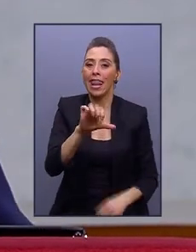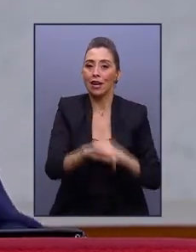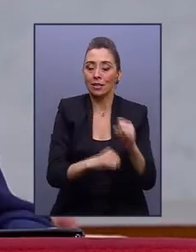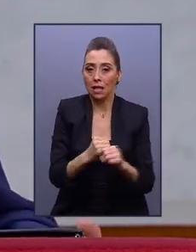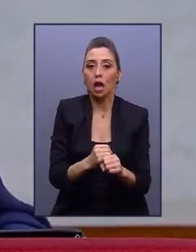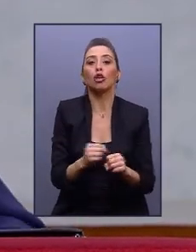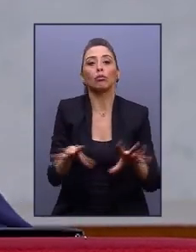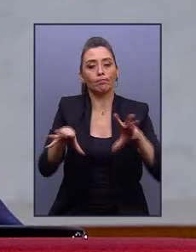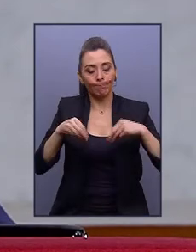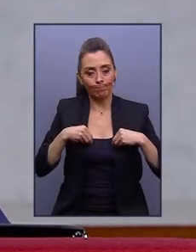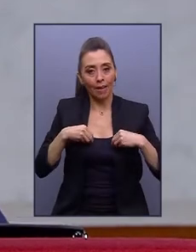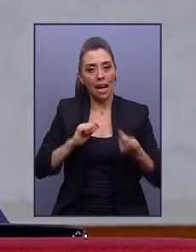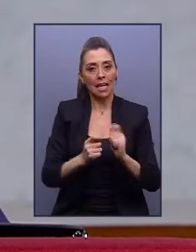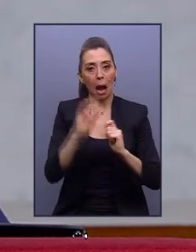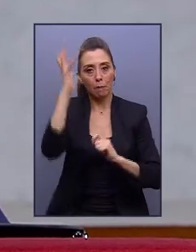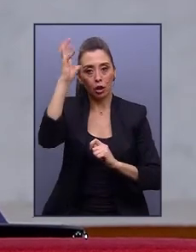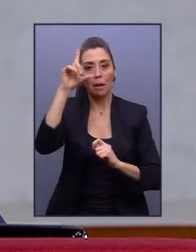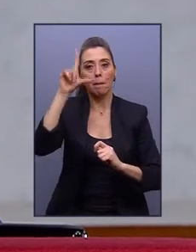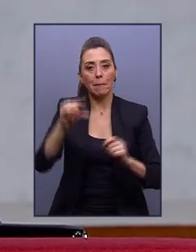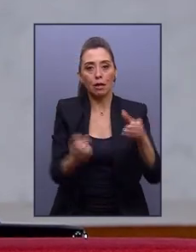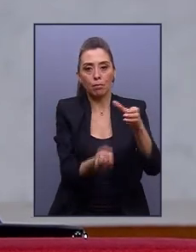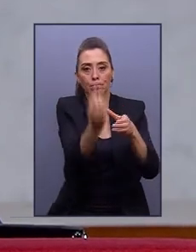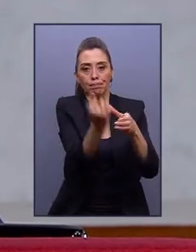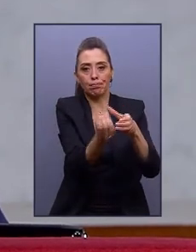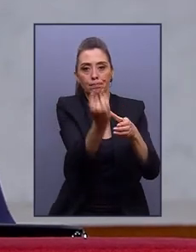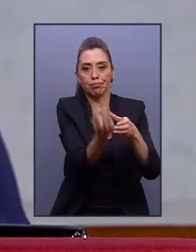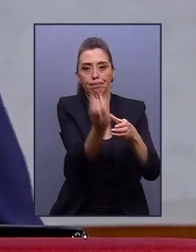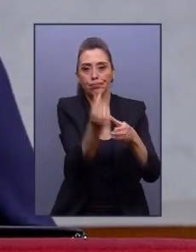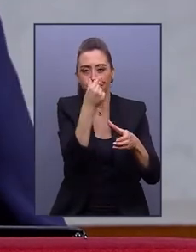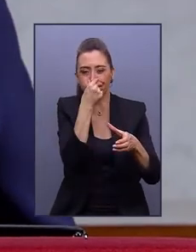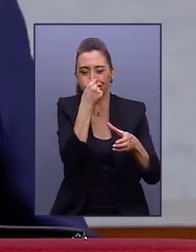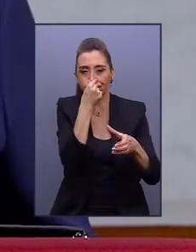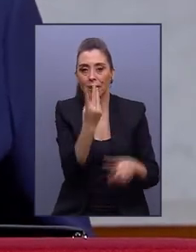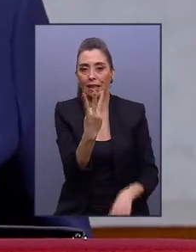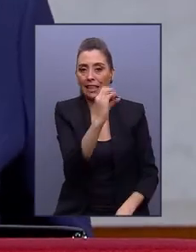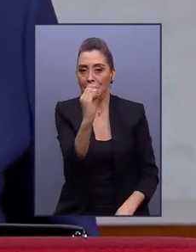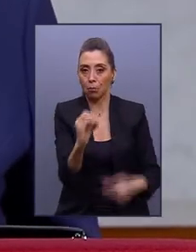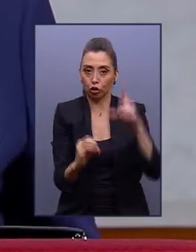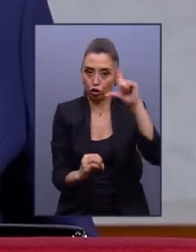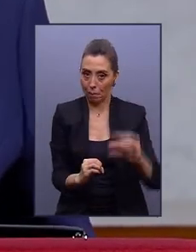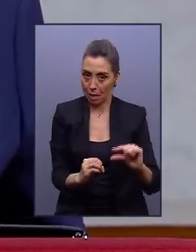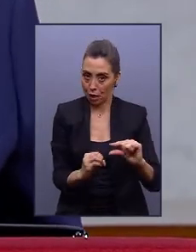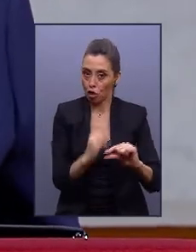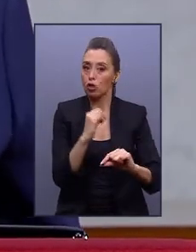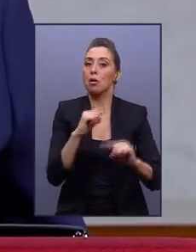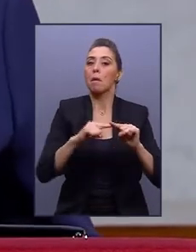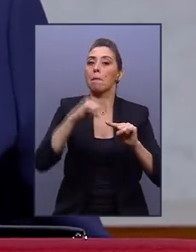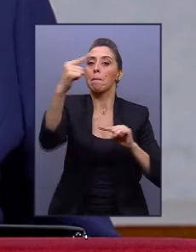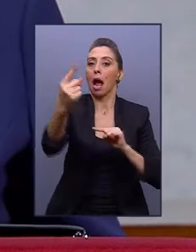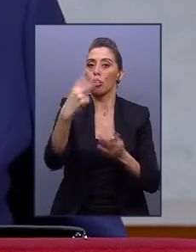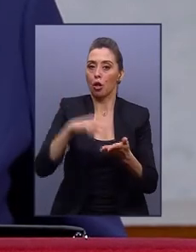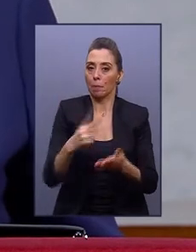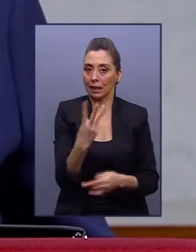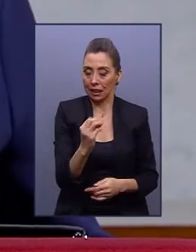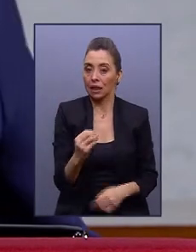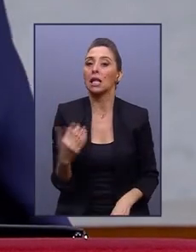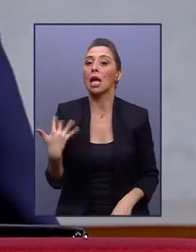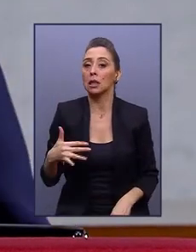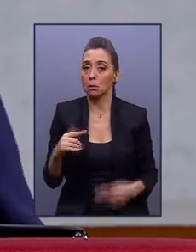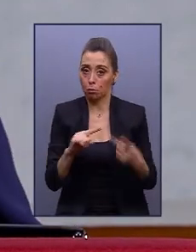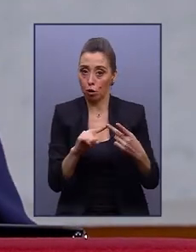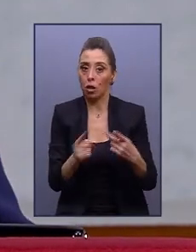climáticos, entre otros, la reducción de sus emisiones contaminantes en un 30% al año 2030 y una